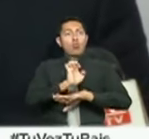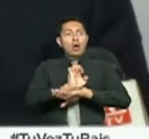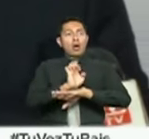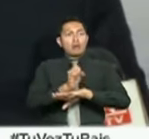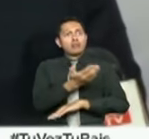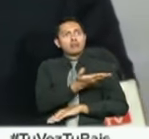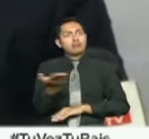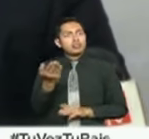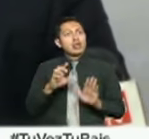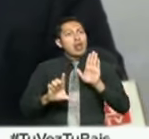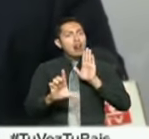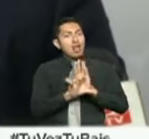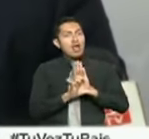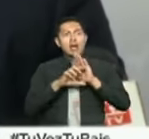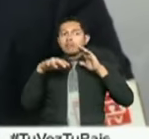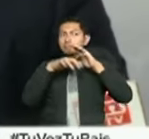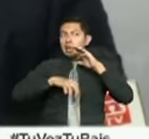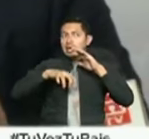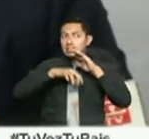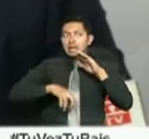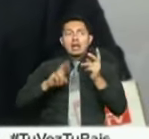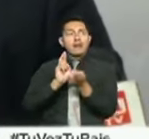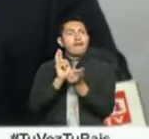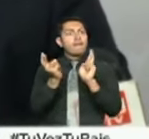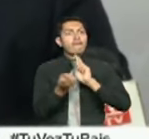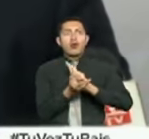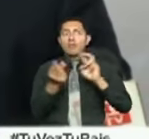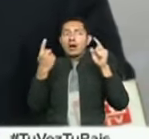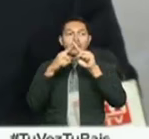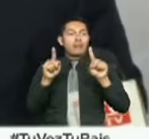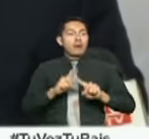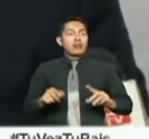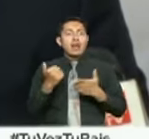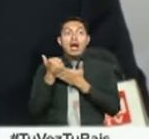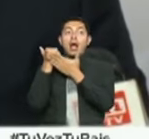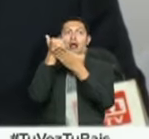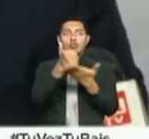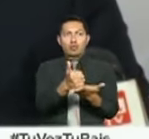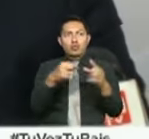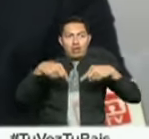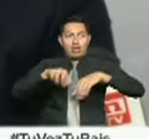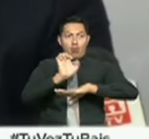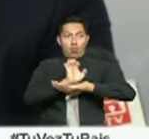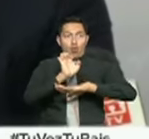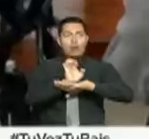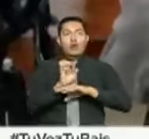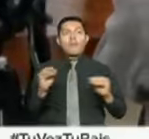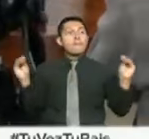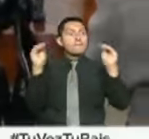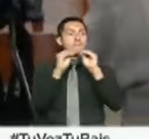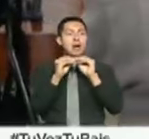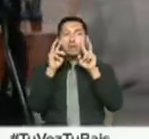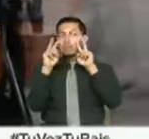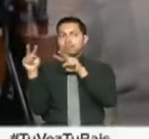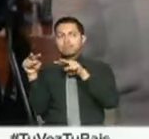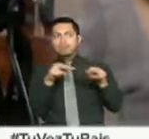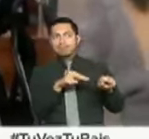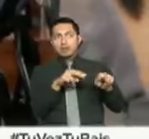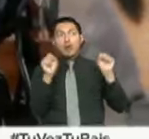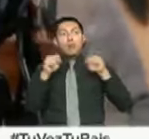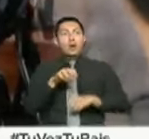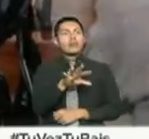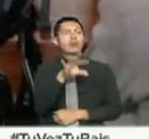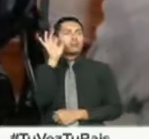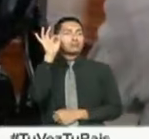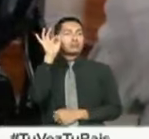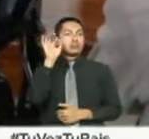tanto la ley de minería como a los reglamentos, que entregan un escenario apropiado para invertir. 11 representantes de la